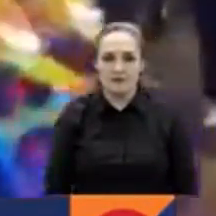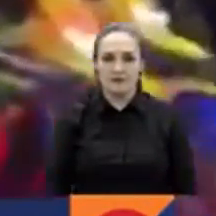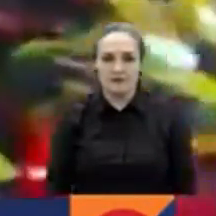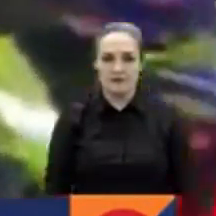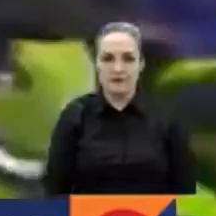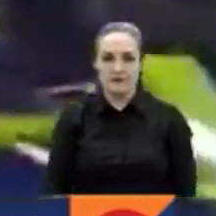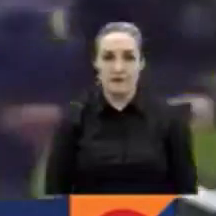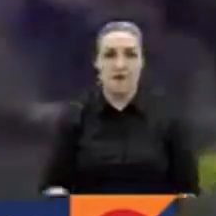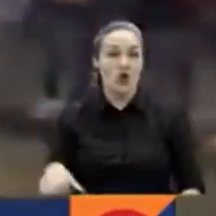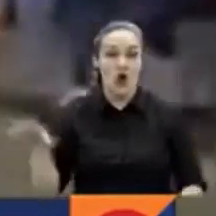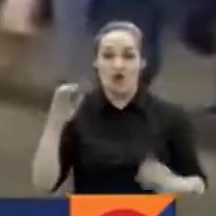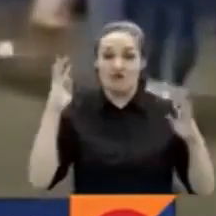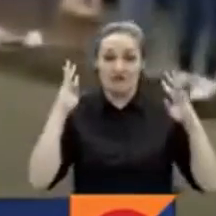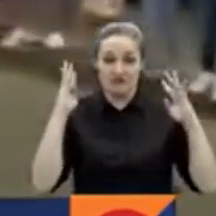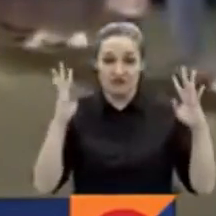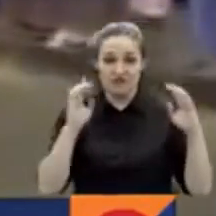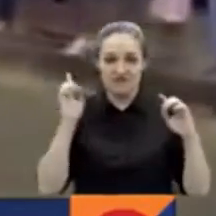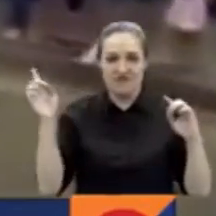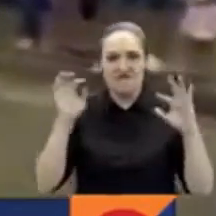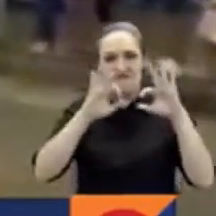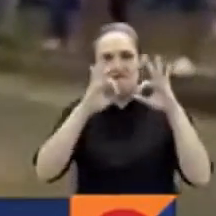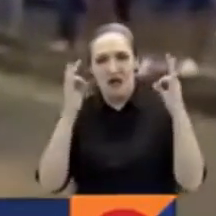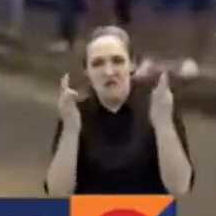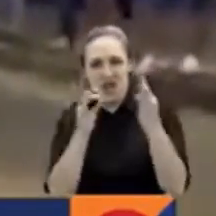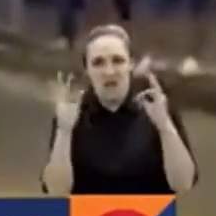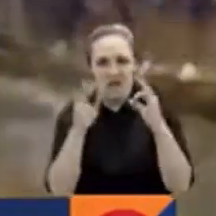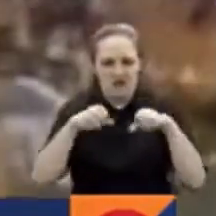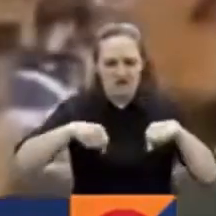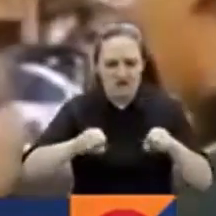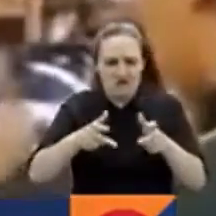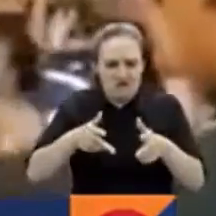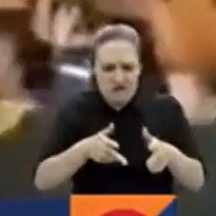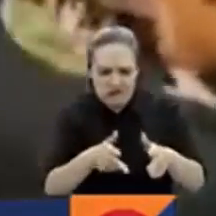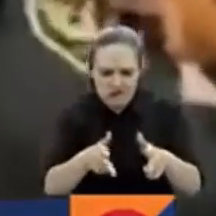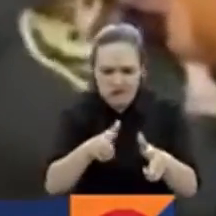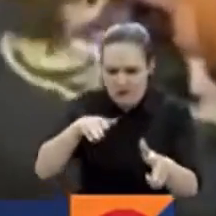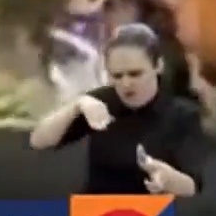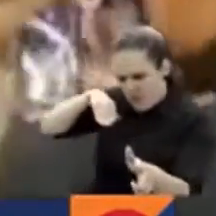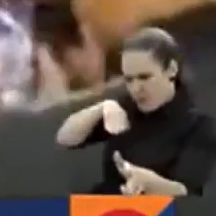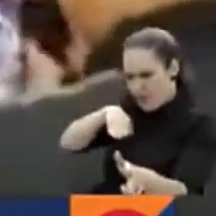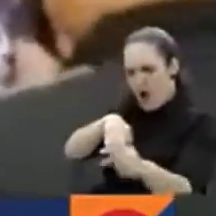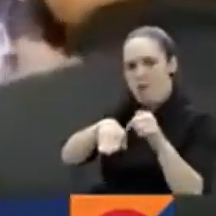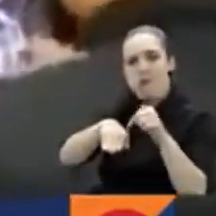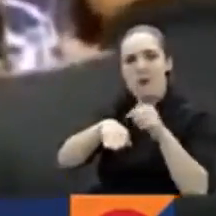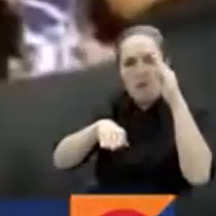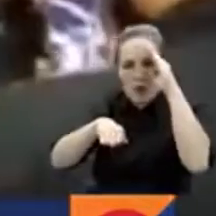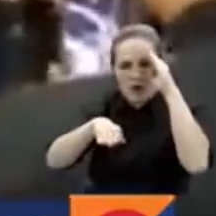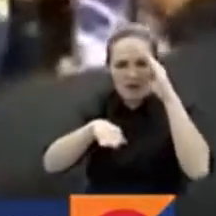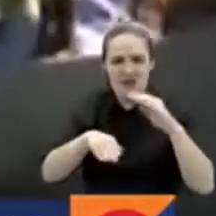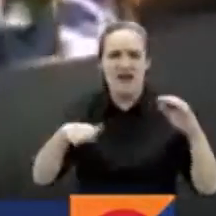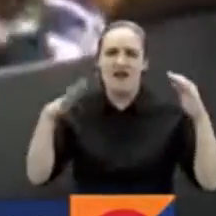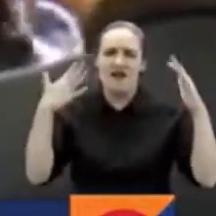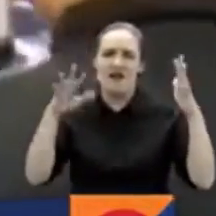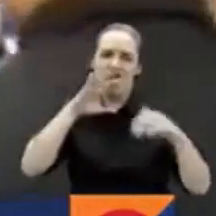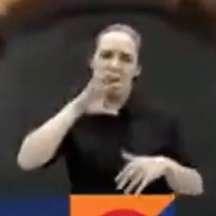Familiares, allegados y otros integrantes de la fuerza pública recibieron así a los policías liberados.